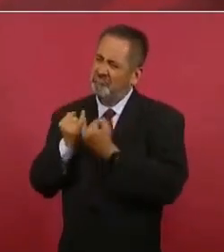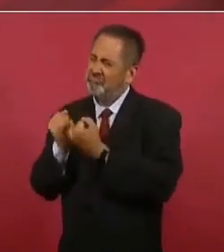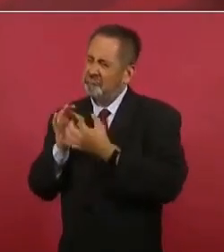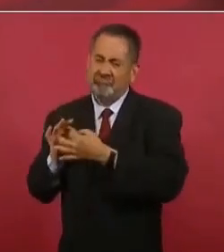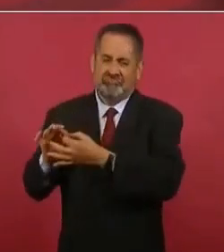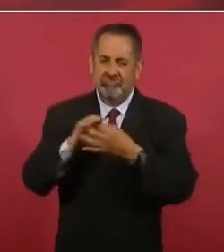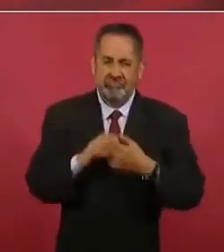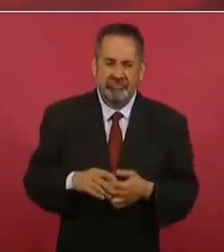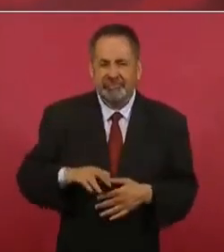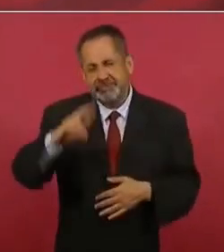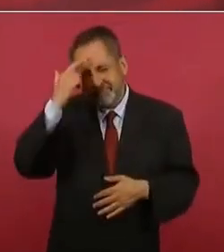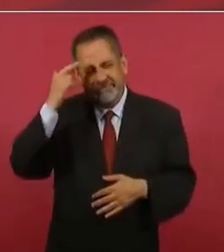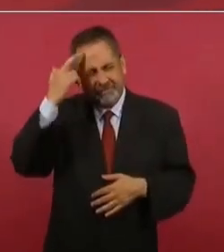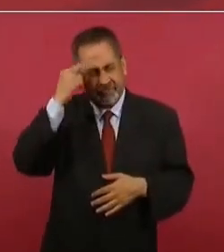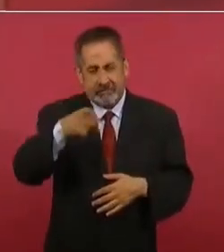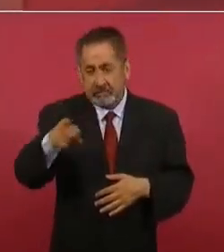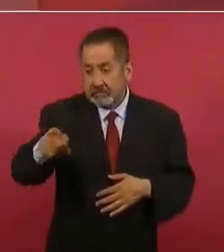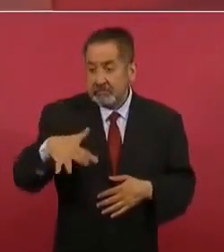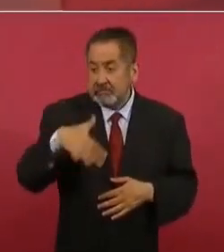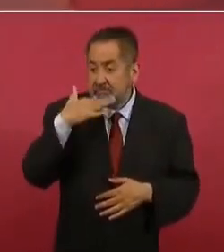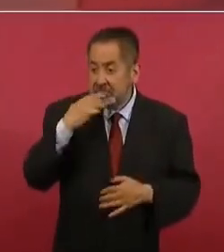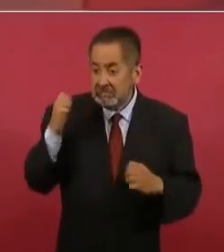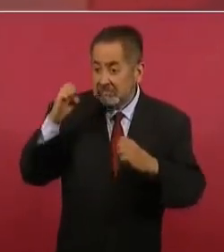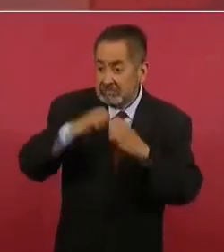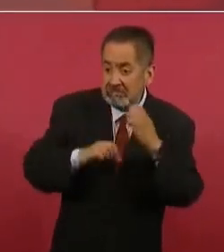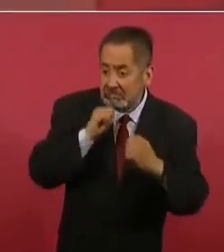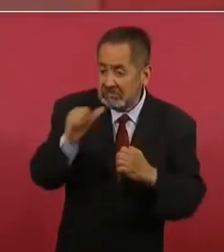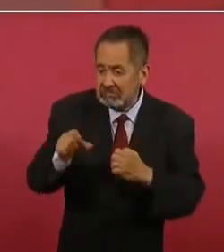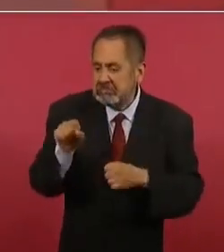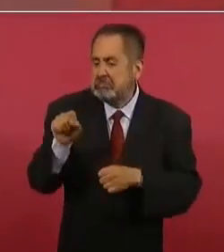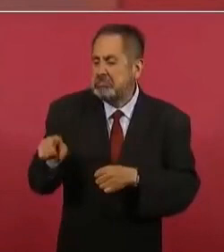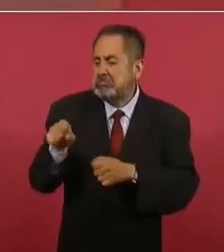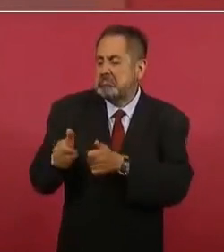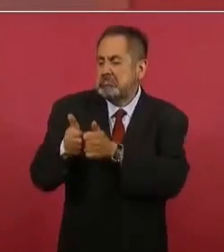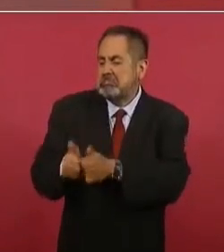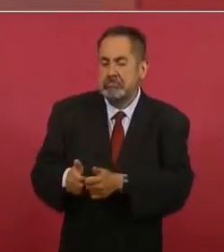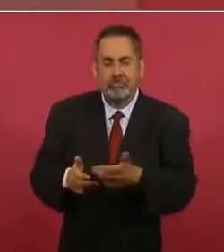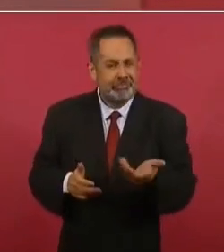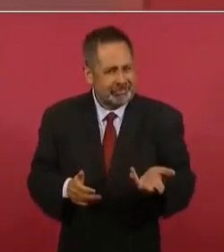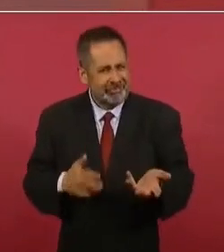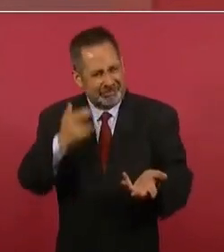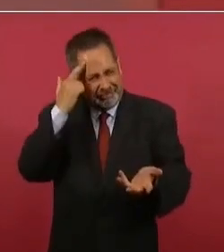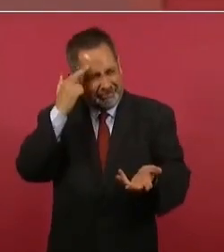El que no tranza no avanza. Llegaron a decir